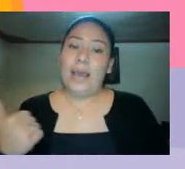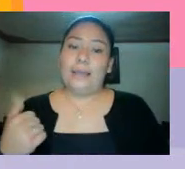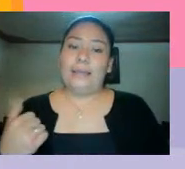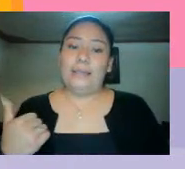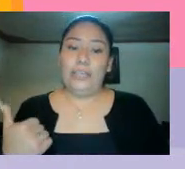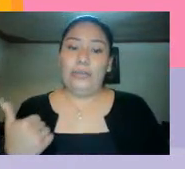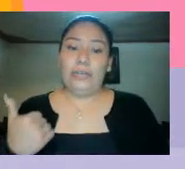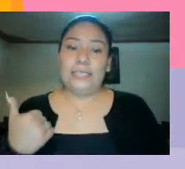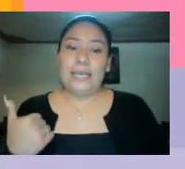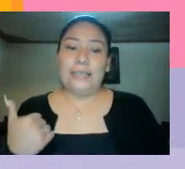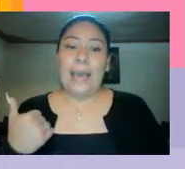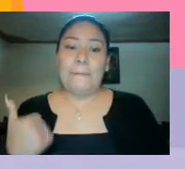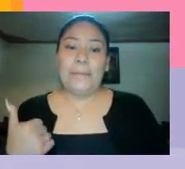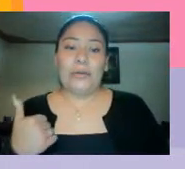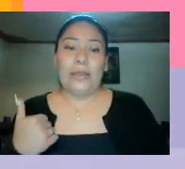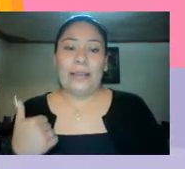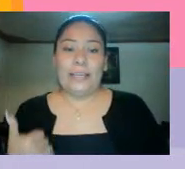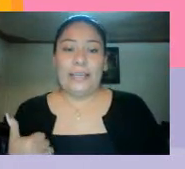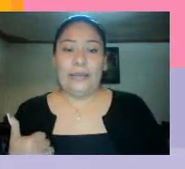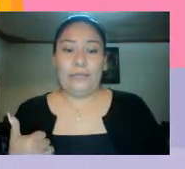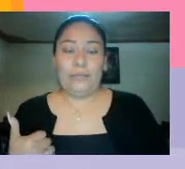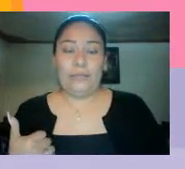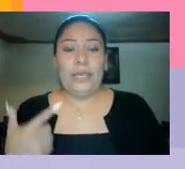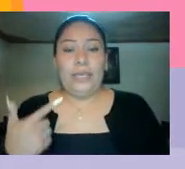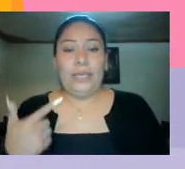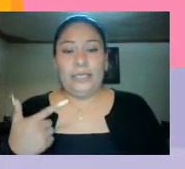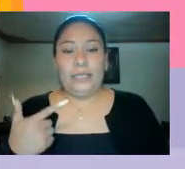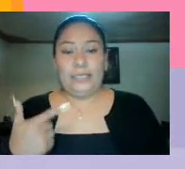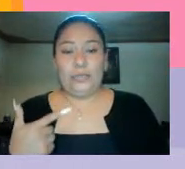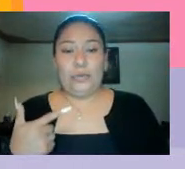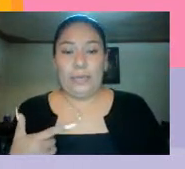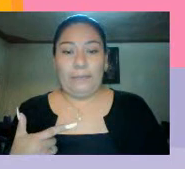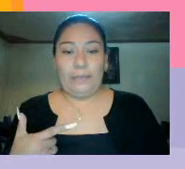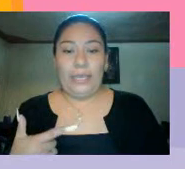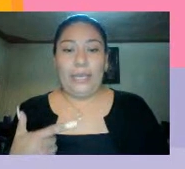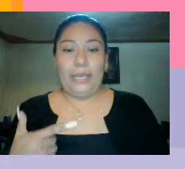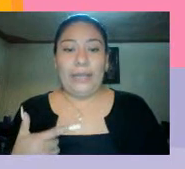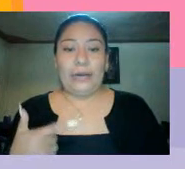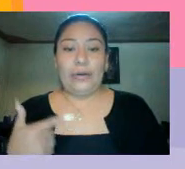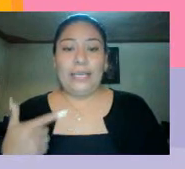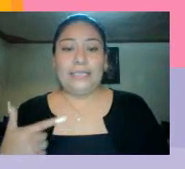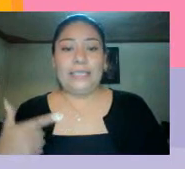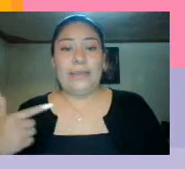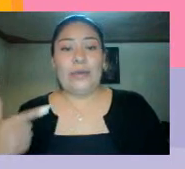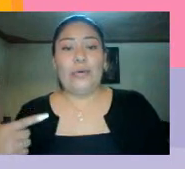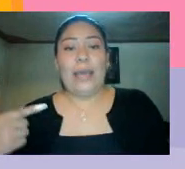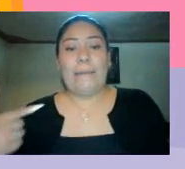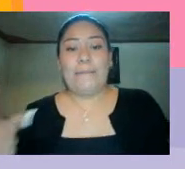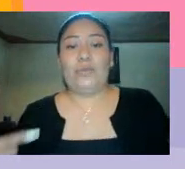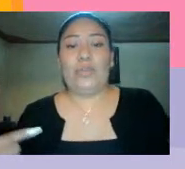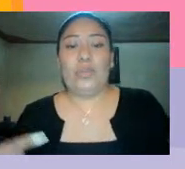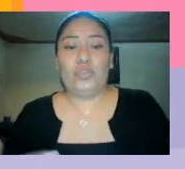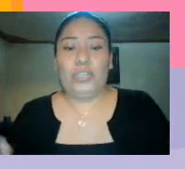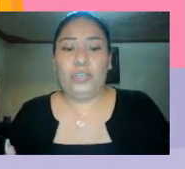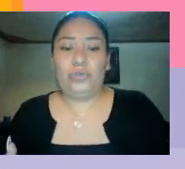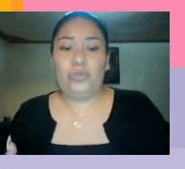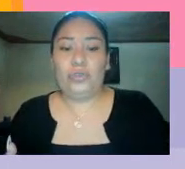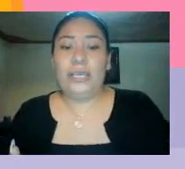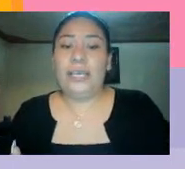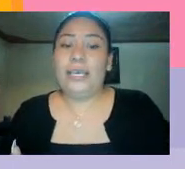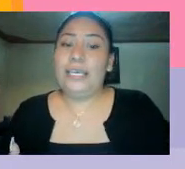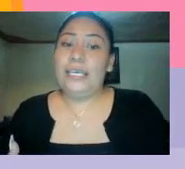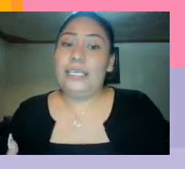Inciso A, niño rescata a perro callejero. Inciso B, el perro es el mejor amigo de los